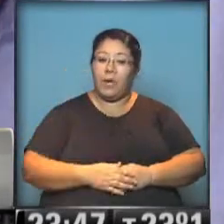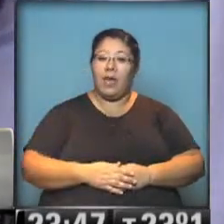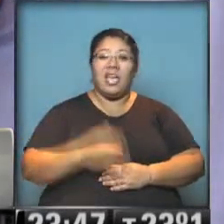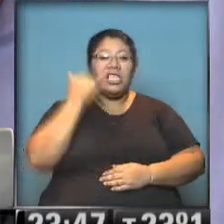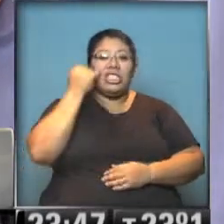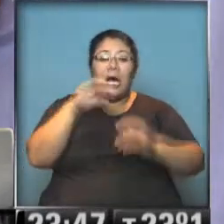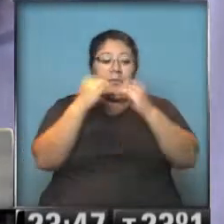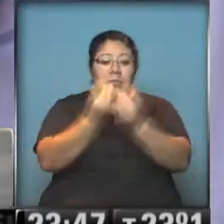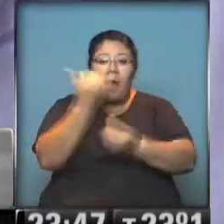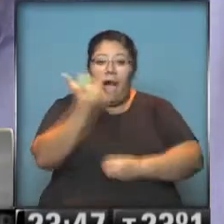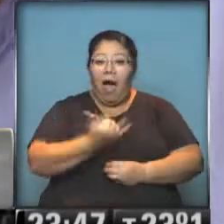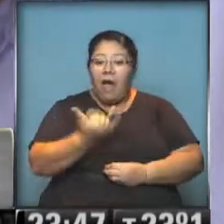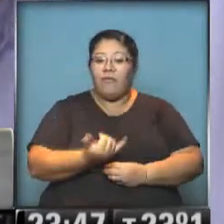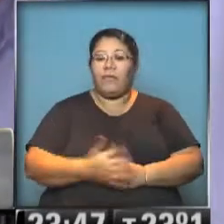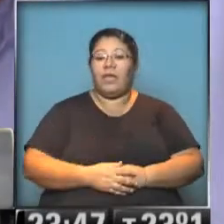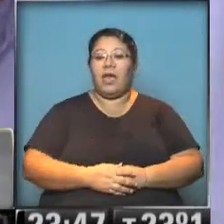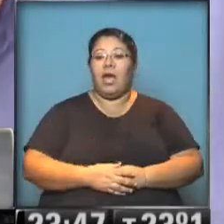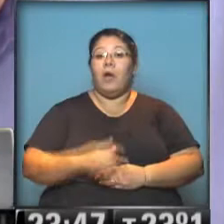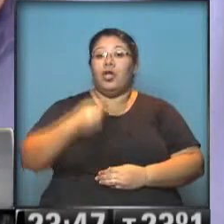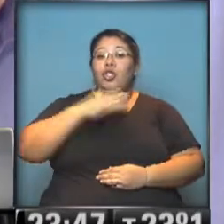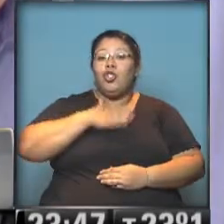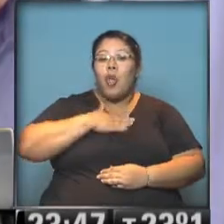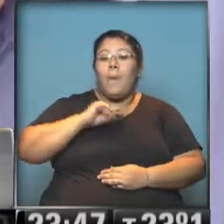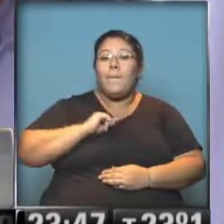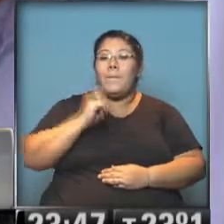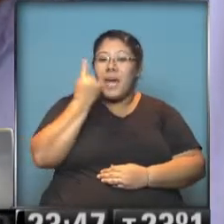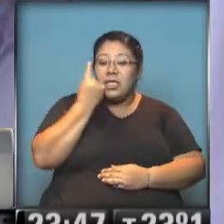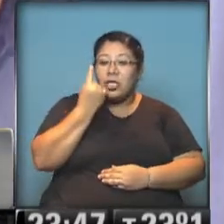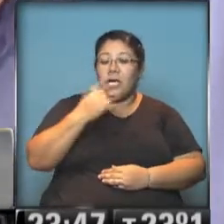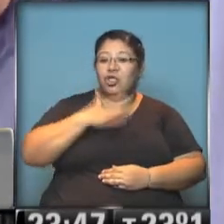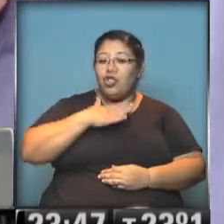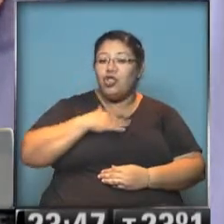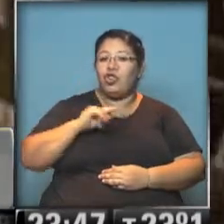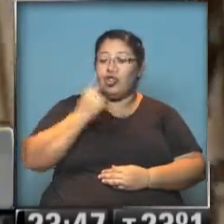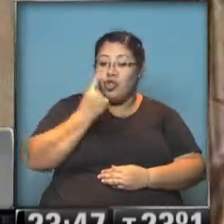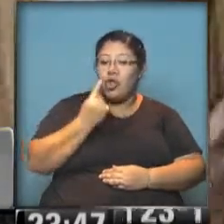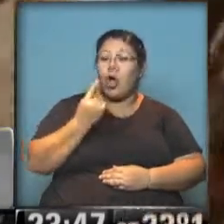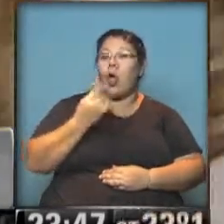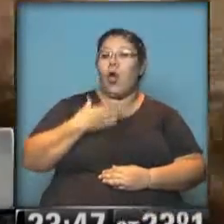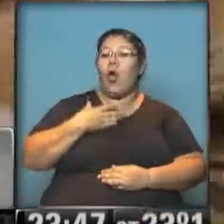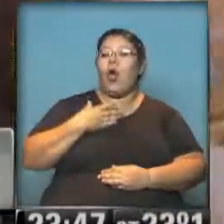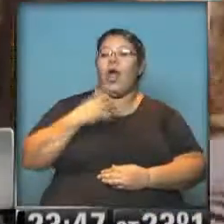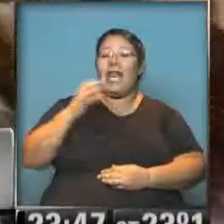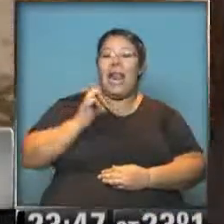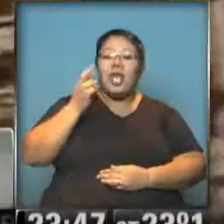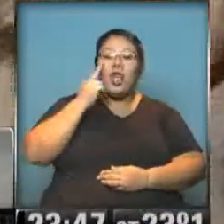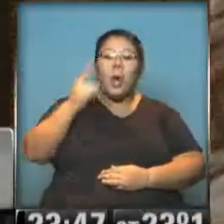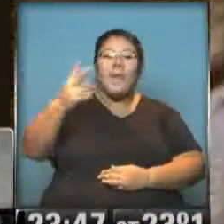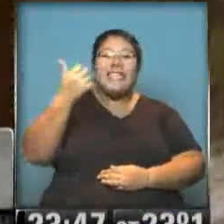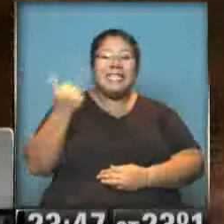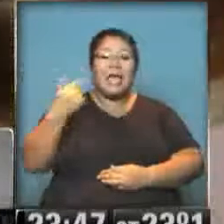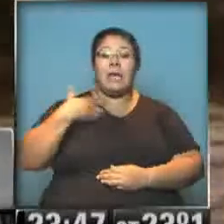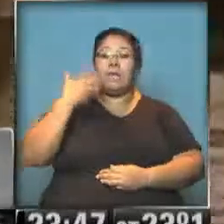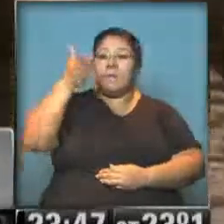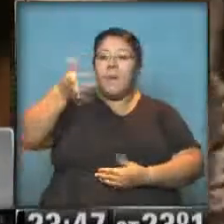juzgada, cuando yo personalmente en el 2006 me presenté como querellante